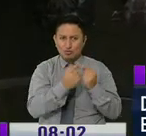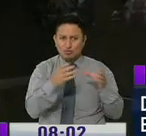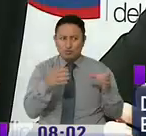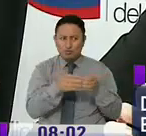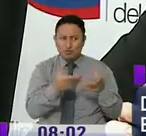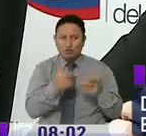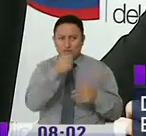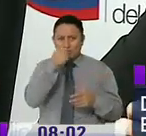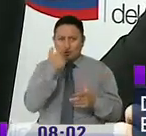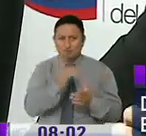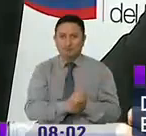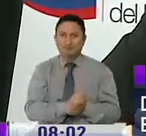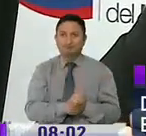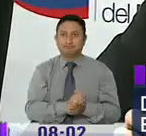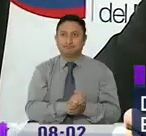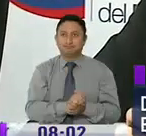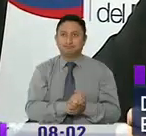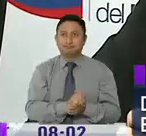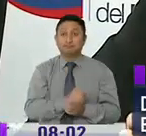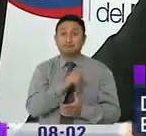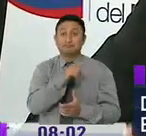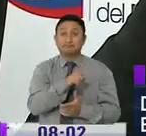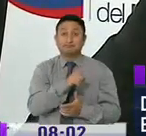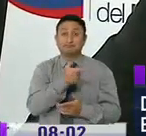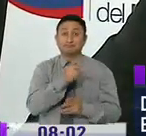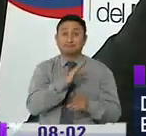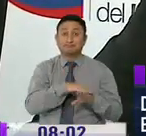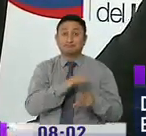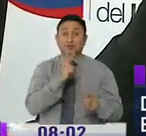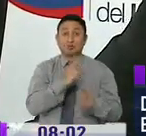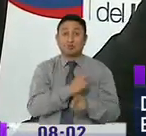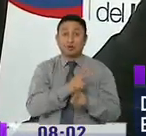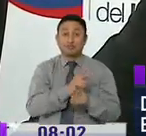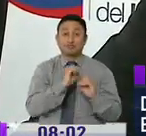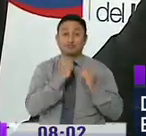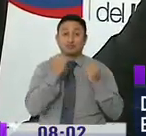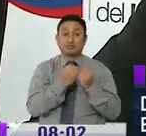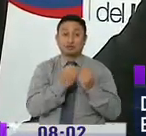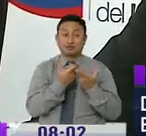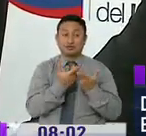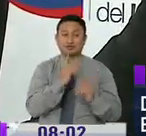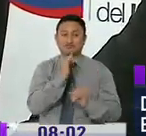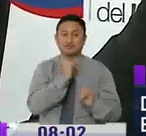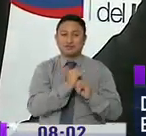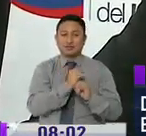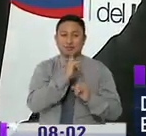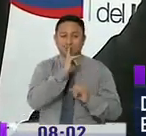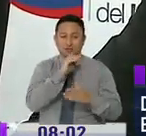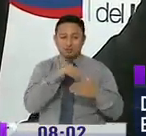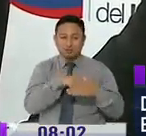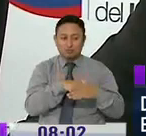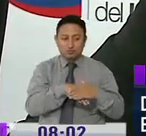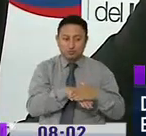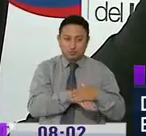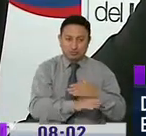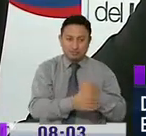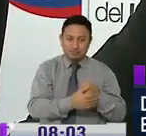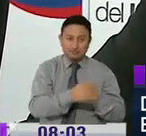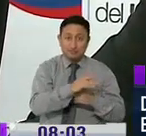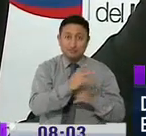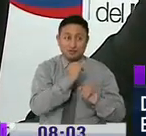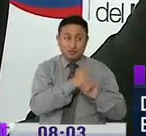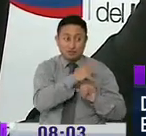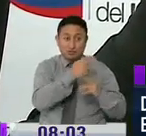droga. Este es precisamente el riesgo del narcotráfico que infiltra las instituciones, que infiltra también las instituciones que están